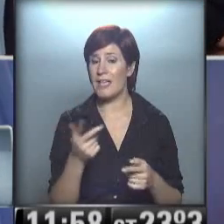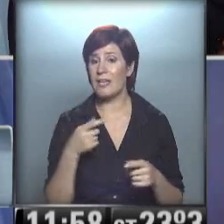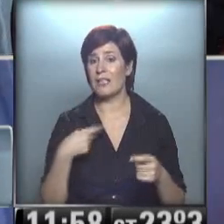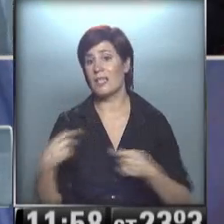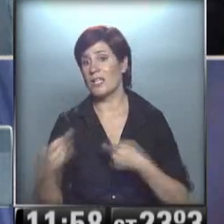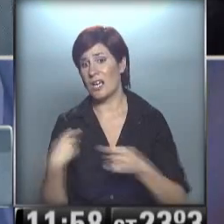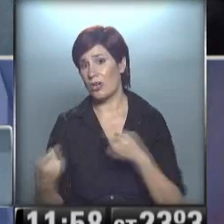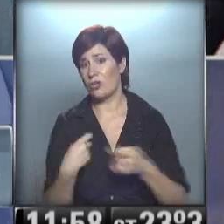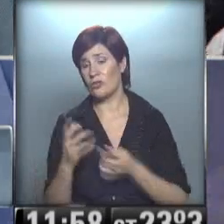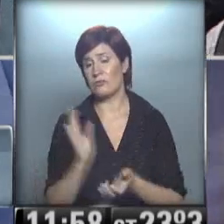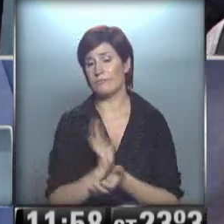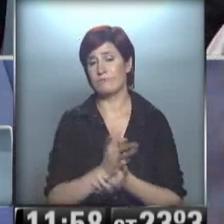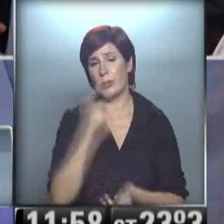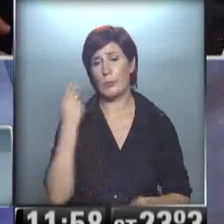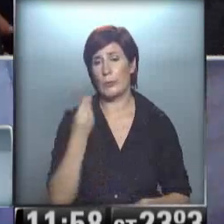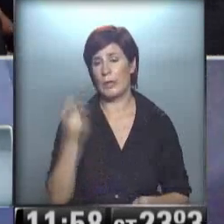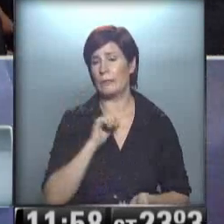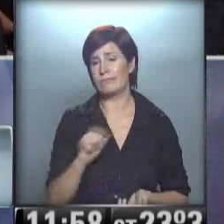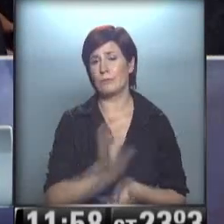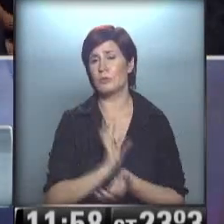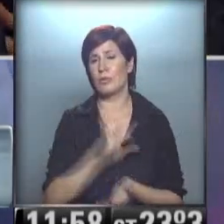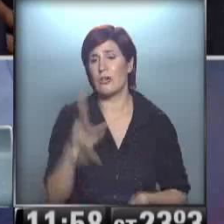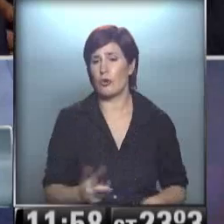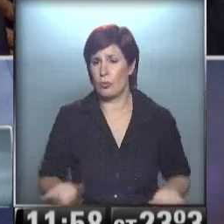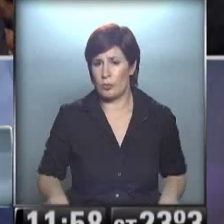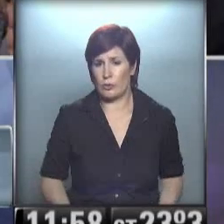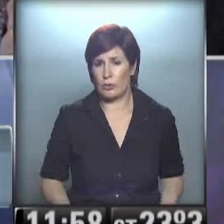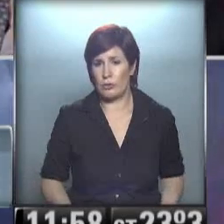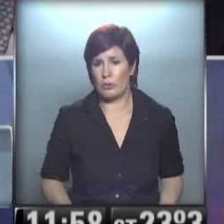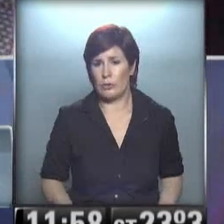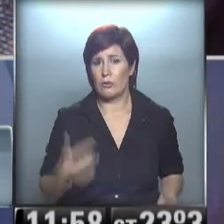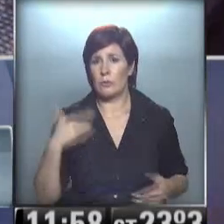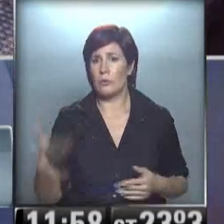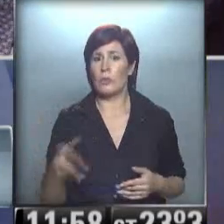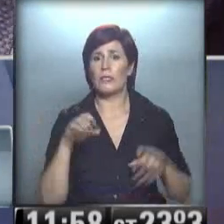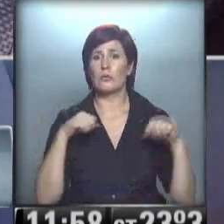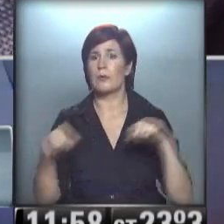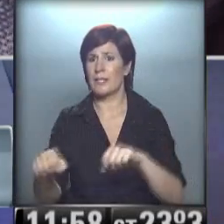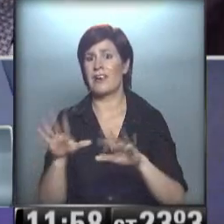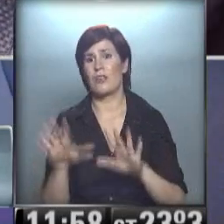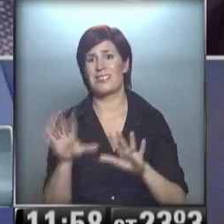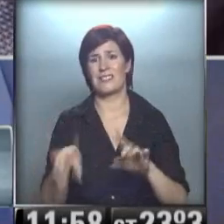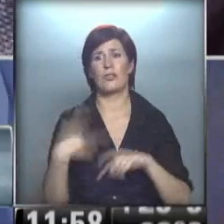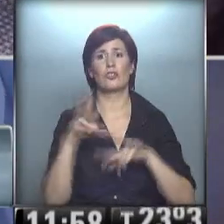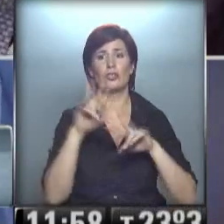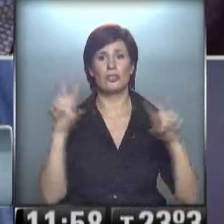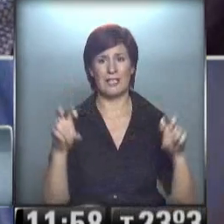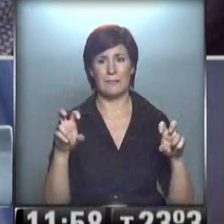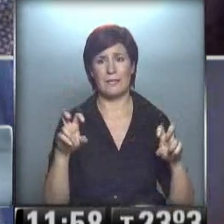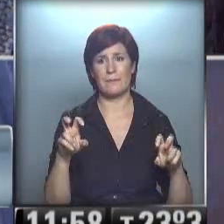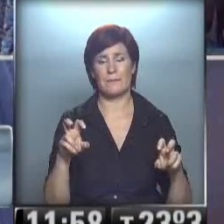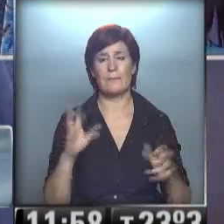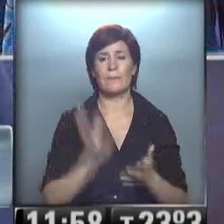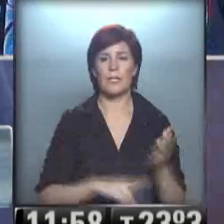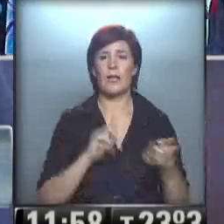cuando normalmente yo voy al supermercado a comprar las cosas. Porque y el otro tema es el siguiente, en realidad el acuerdo